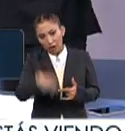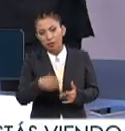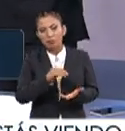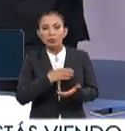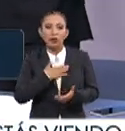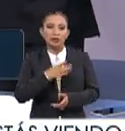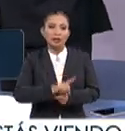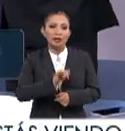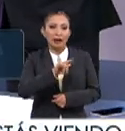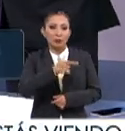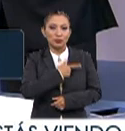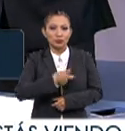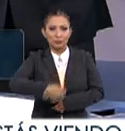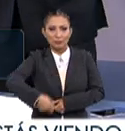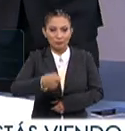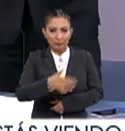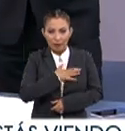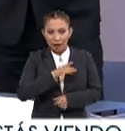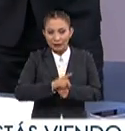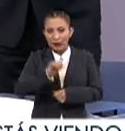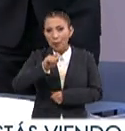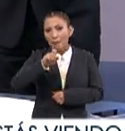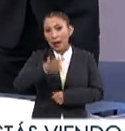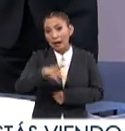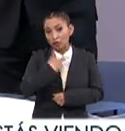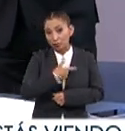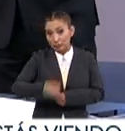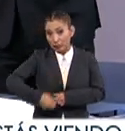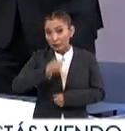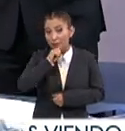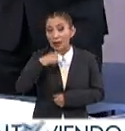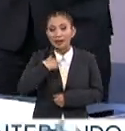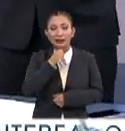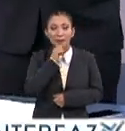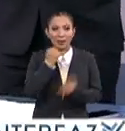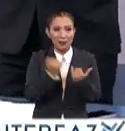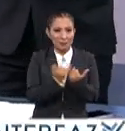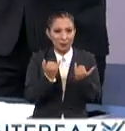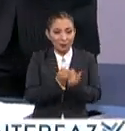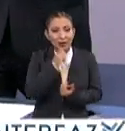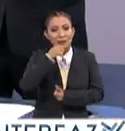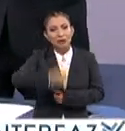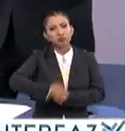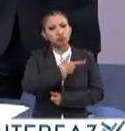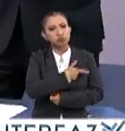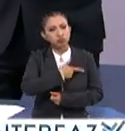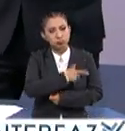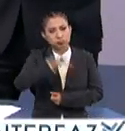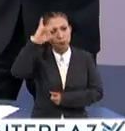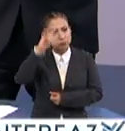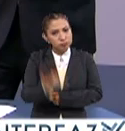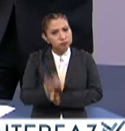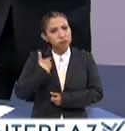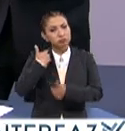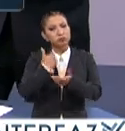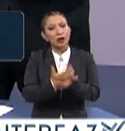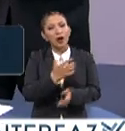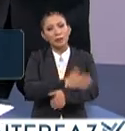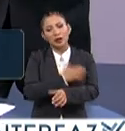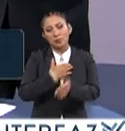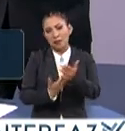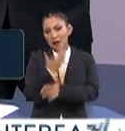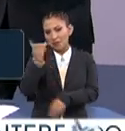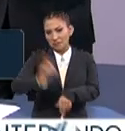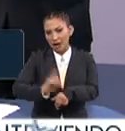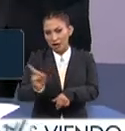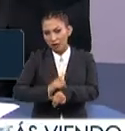buenos días, Ana Cris, ¿cómo estás? Un gusto saludarte. Muy buenos días, Omar. El placer de saludarte es todo mío. También saludamos con mucho gusto a Griselda Yebra, que nos acompaña como todas